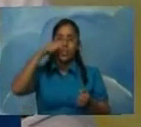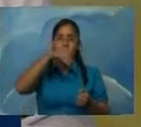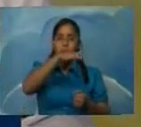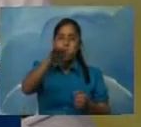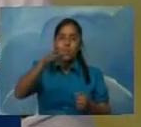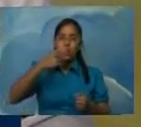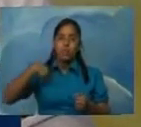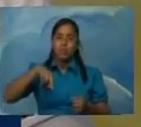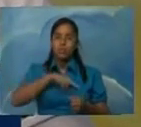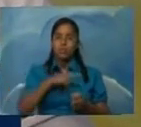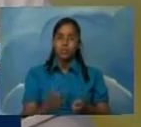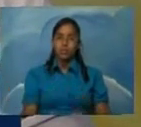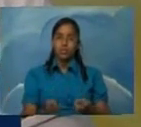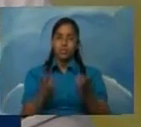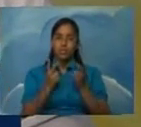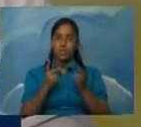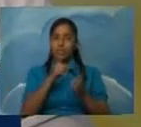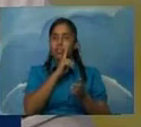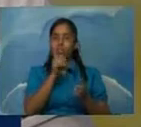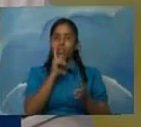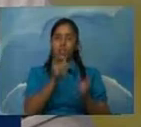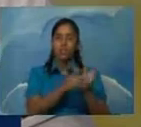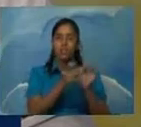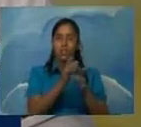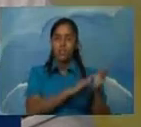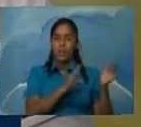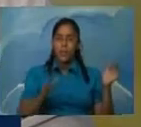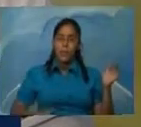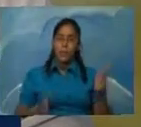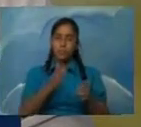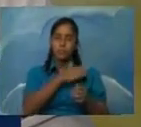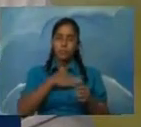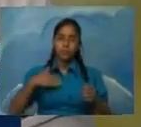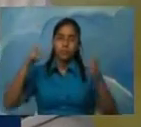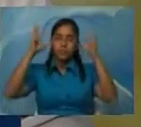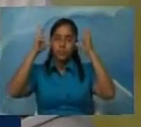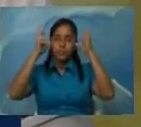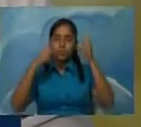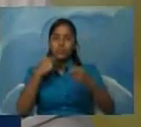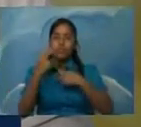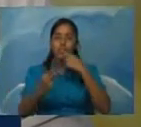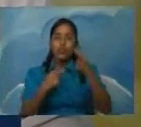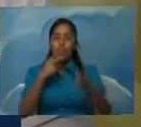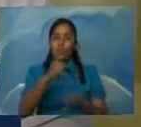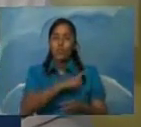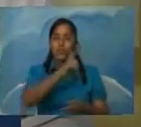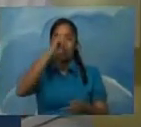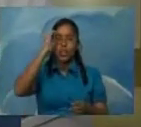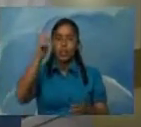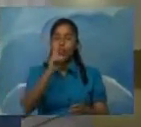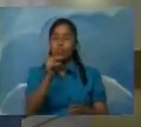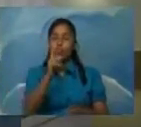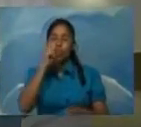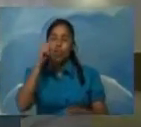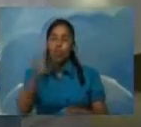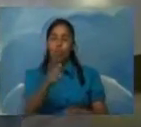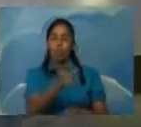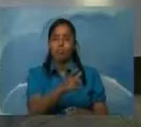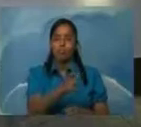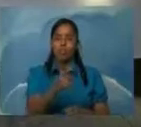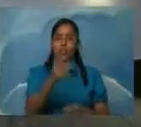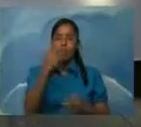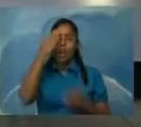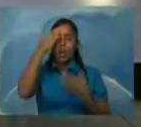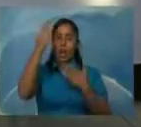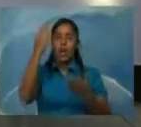vidas. En el nombre de Jesús lo pedimos. Queremos oír voz de Dios y no de hombre. Gracias, Señor, por tu palabra.